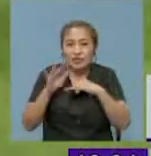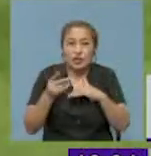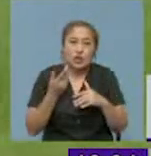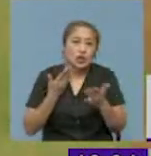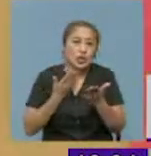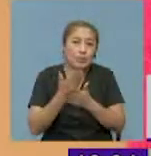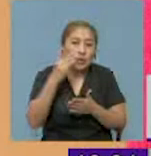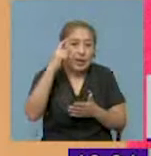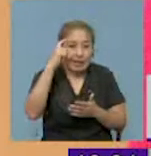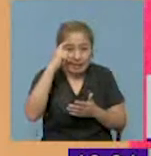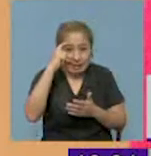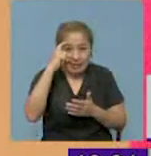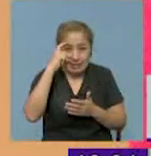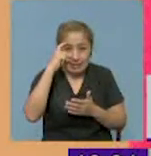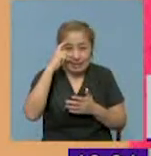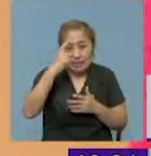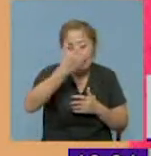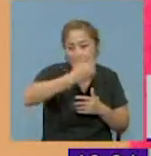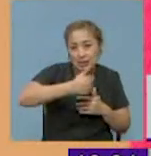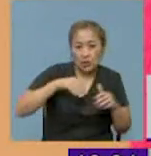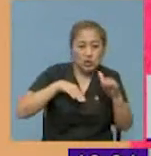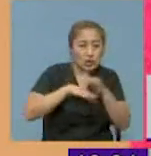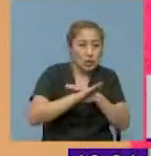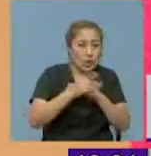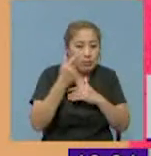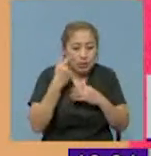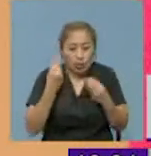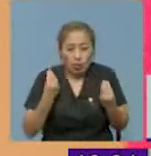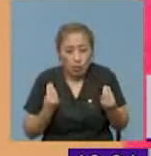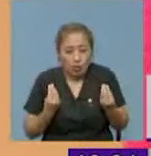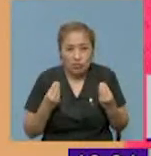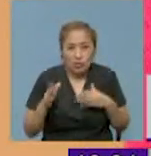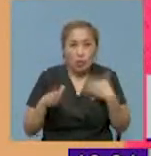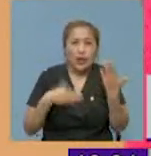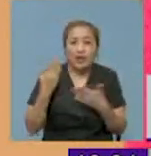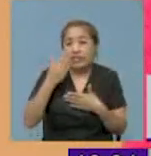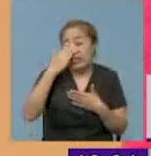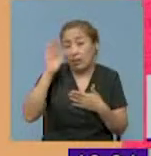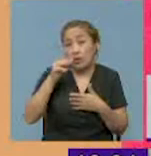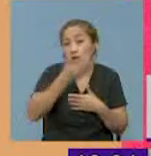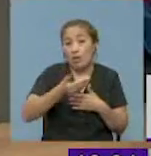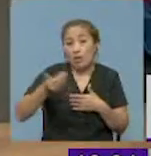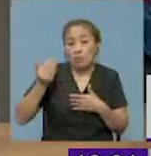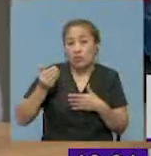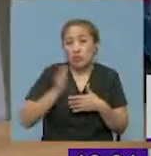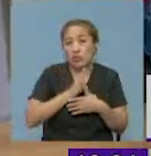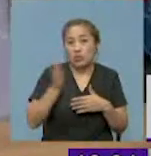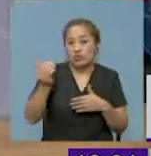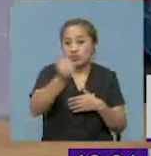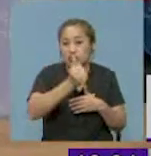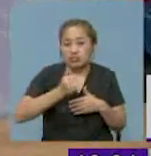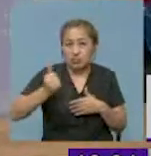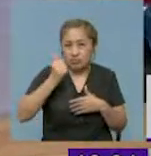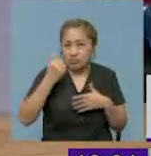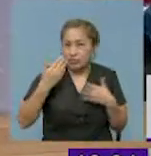pido al 10 que me llega a la media de una milla que se tira el pisto eso pongo porque si después recuperé después me tiene que salir el marcador central con la